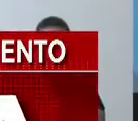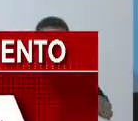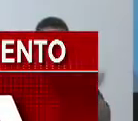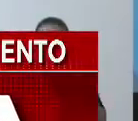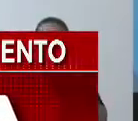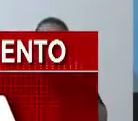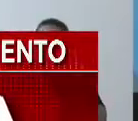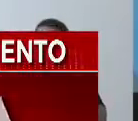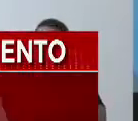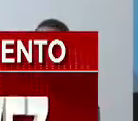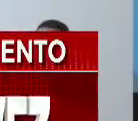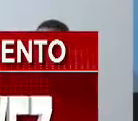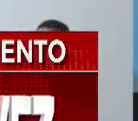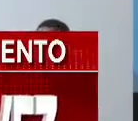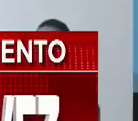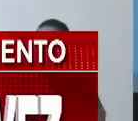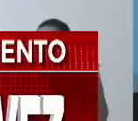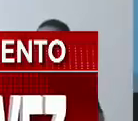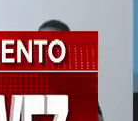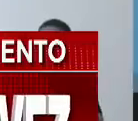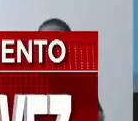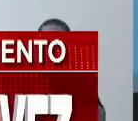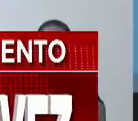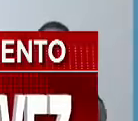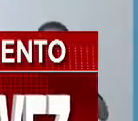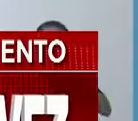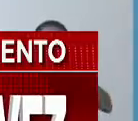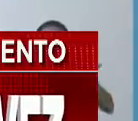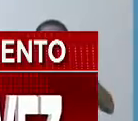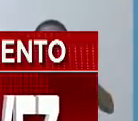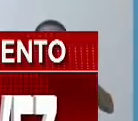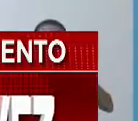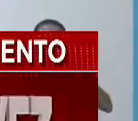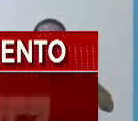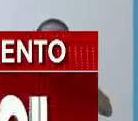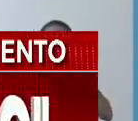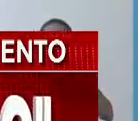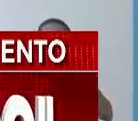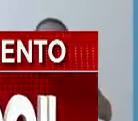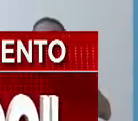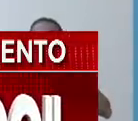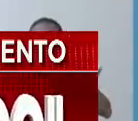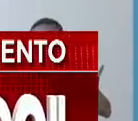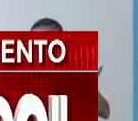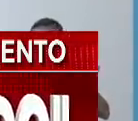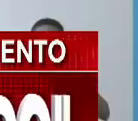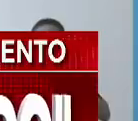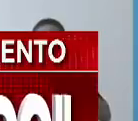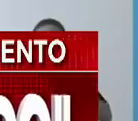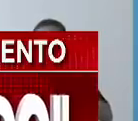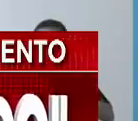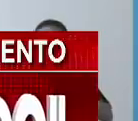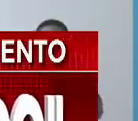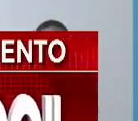a trabajar con mucha intensidad en un programa de apoyo técnico y financiero a empresas grupos